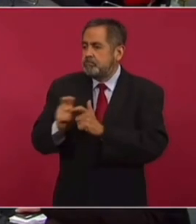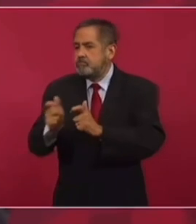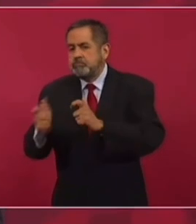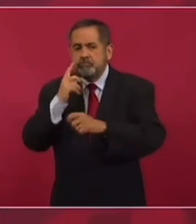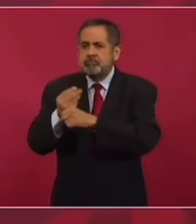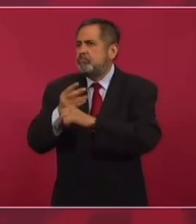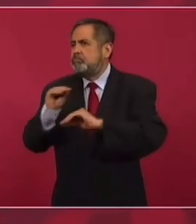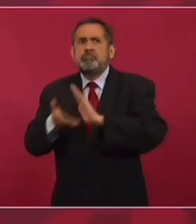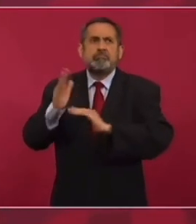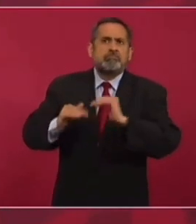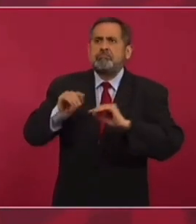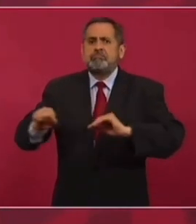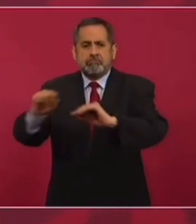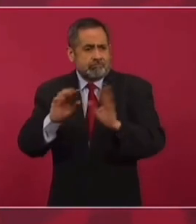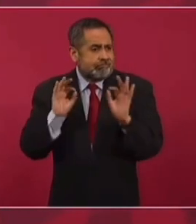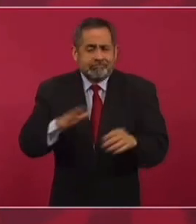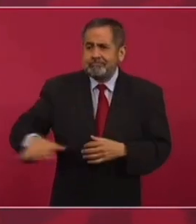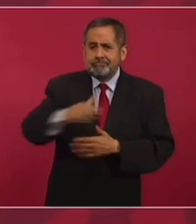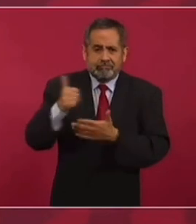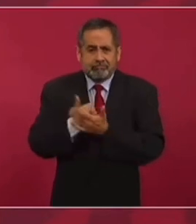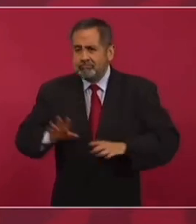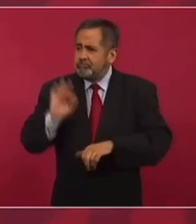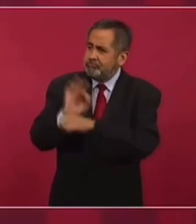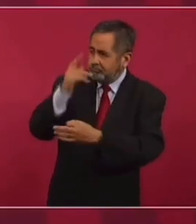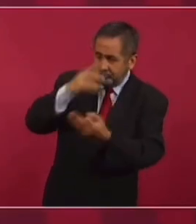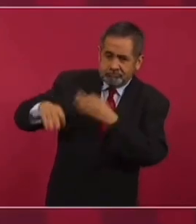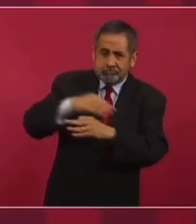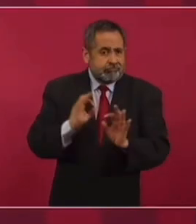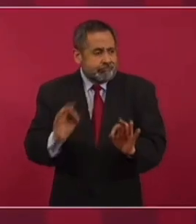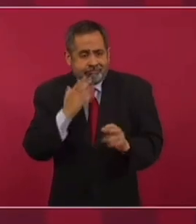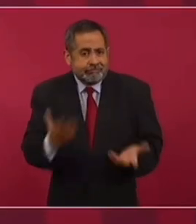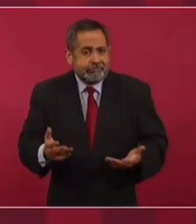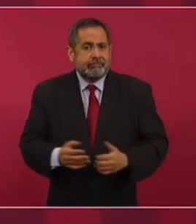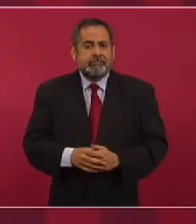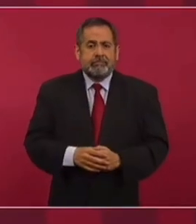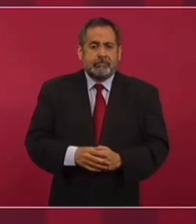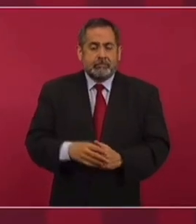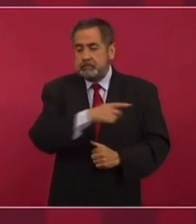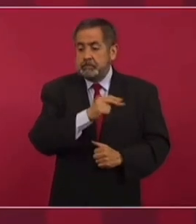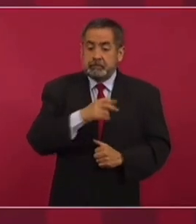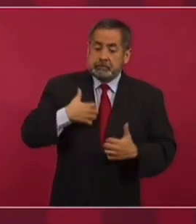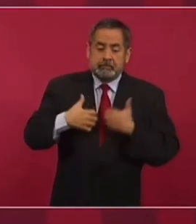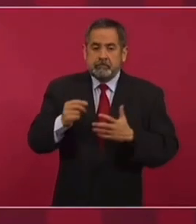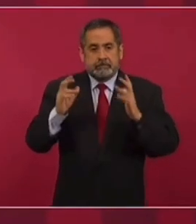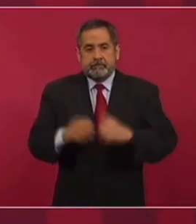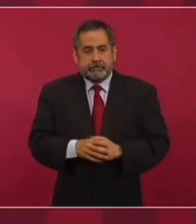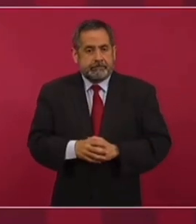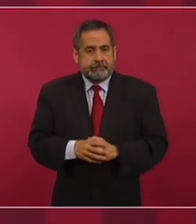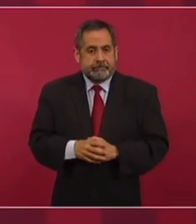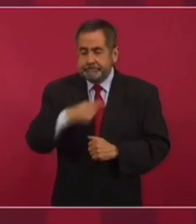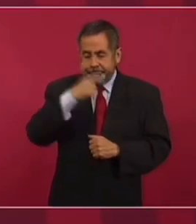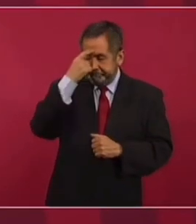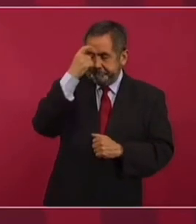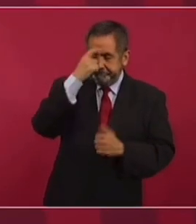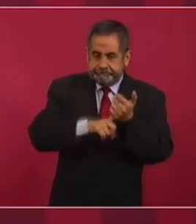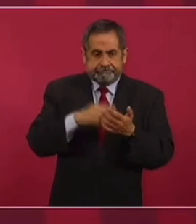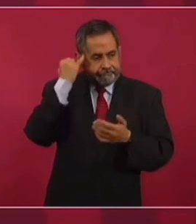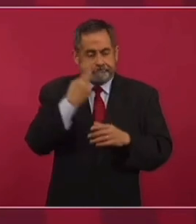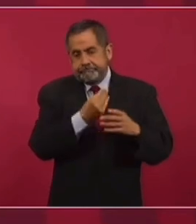utiliza para otras obras públicas, en beneficio de todos. No, es un asunto